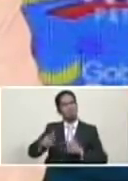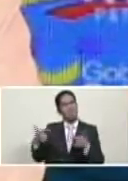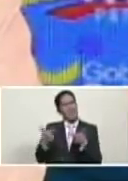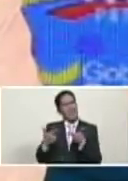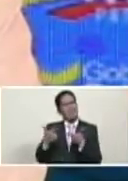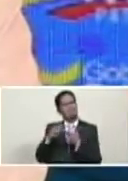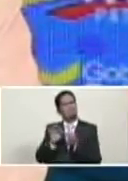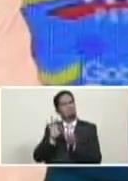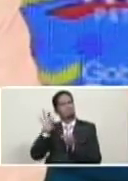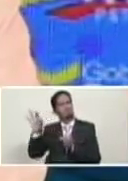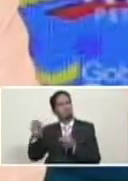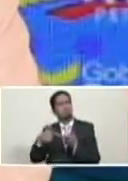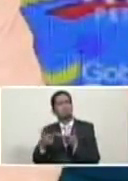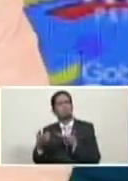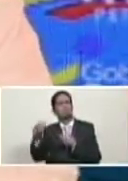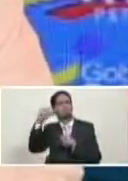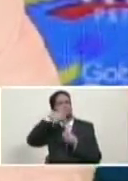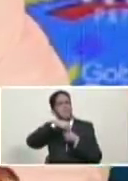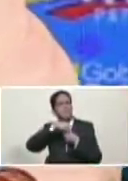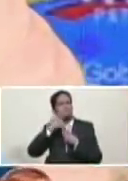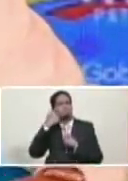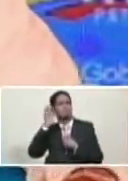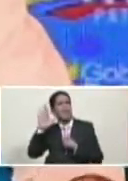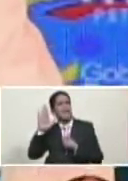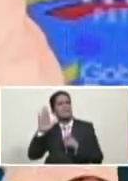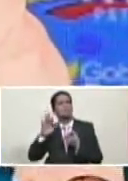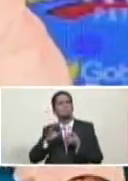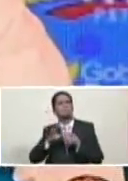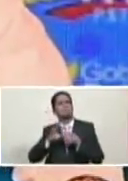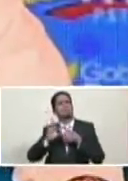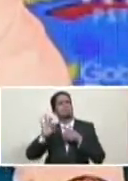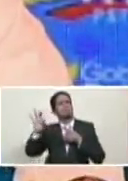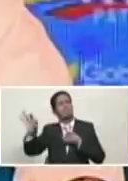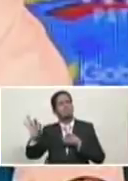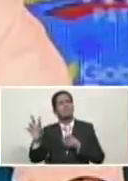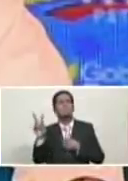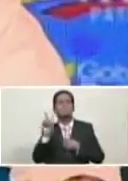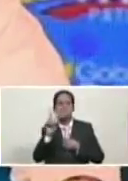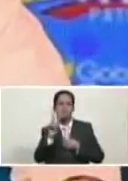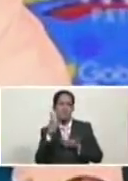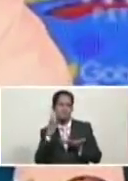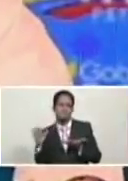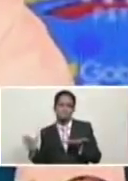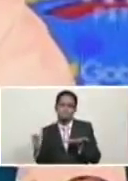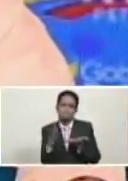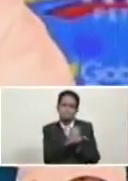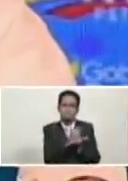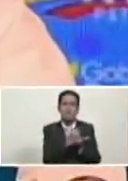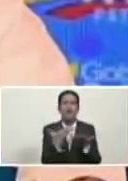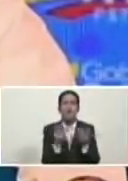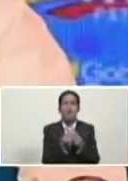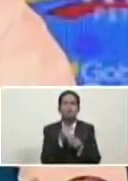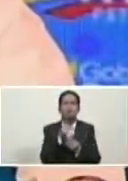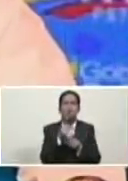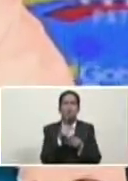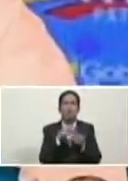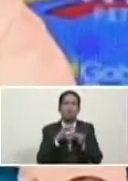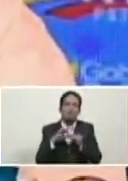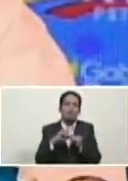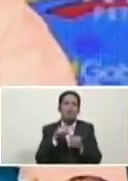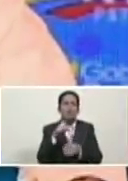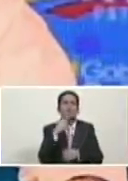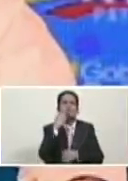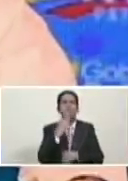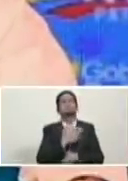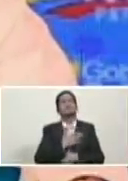las amenazas de invasión militar se alejen, y Venezuela diga en un solo coro, con una sola voz, queremos